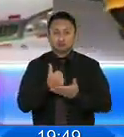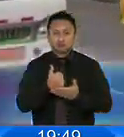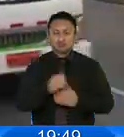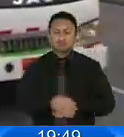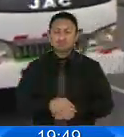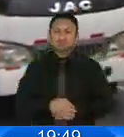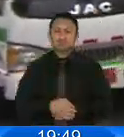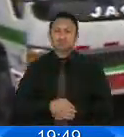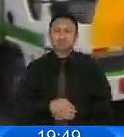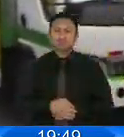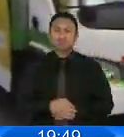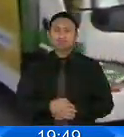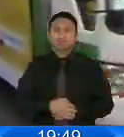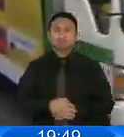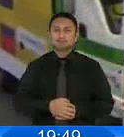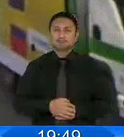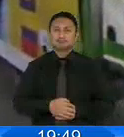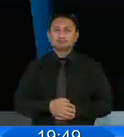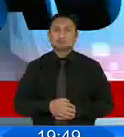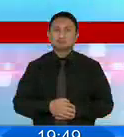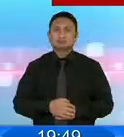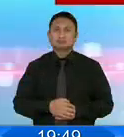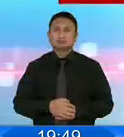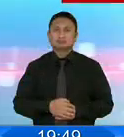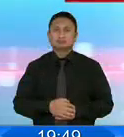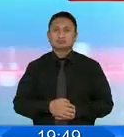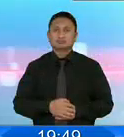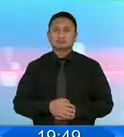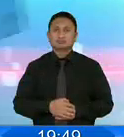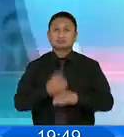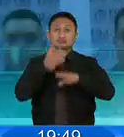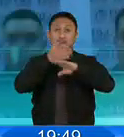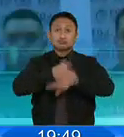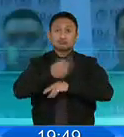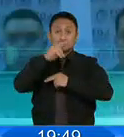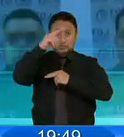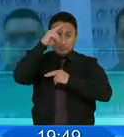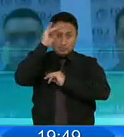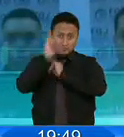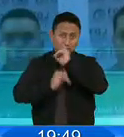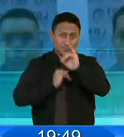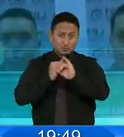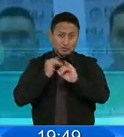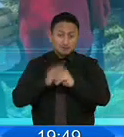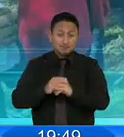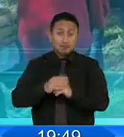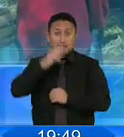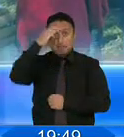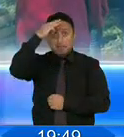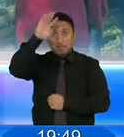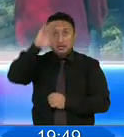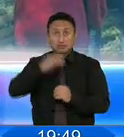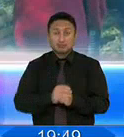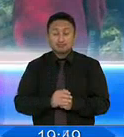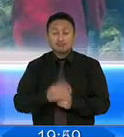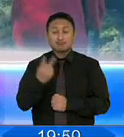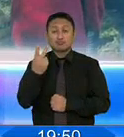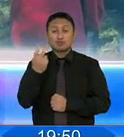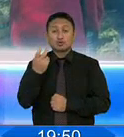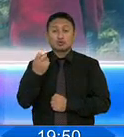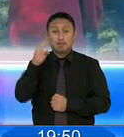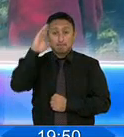Informó Adriana Peralta. Más adelante en las noticias del mundo en México. 12